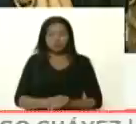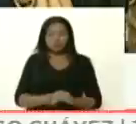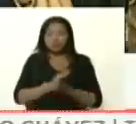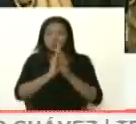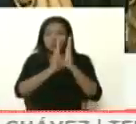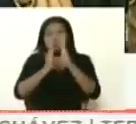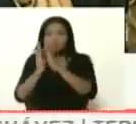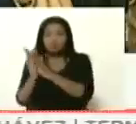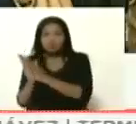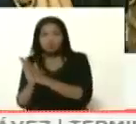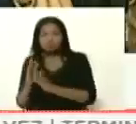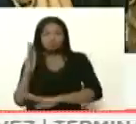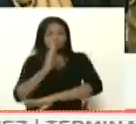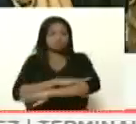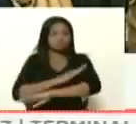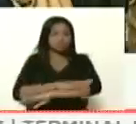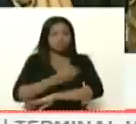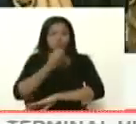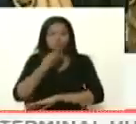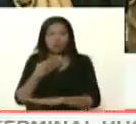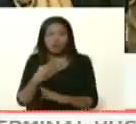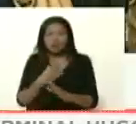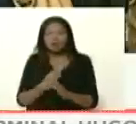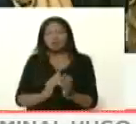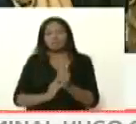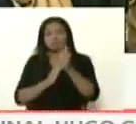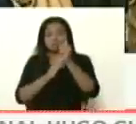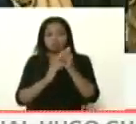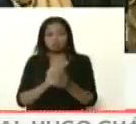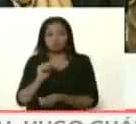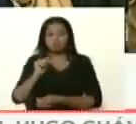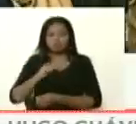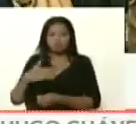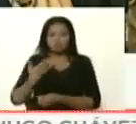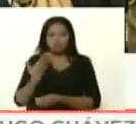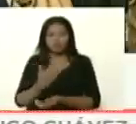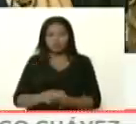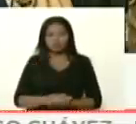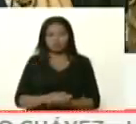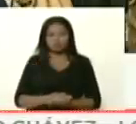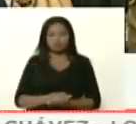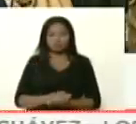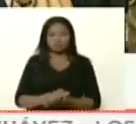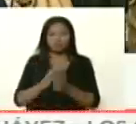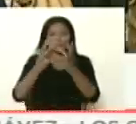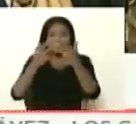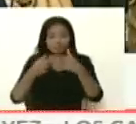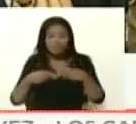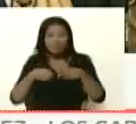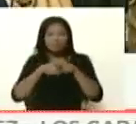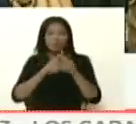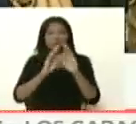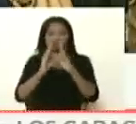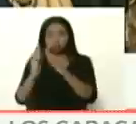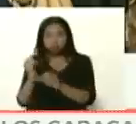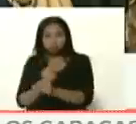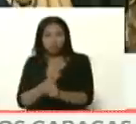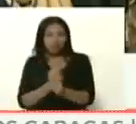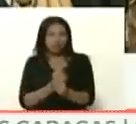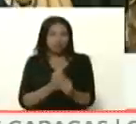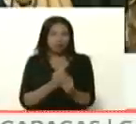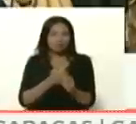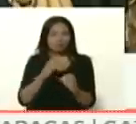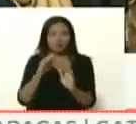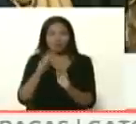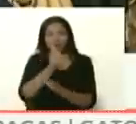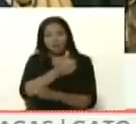organización, disciplina, buena gerencia, si se puede administrar, gerenciar, gestionar todos los